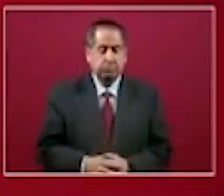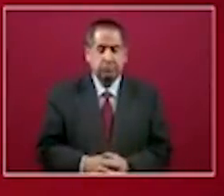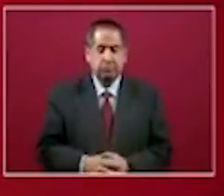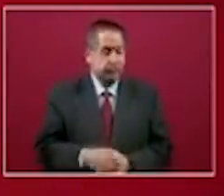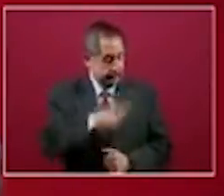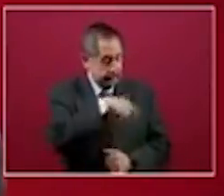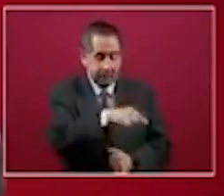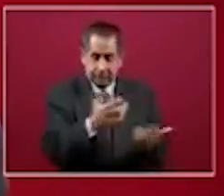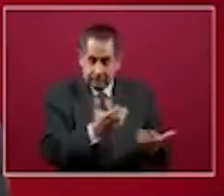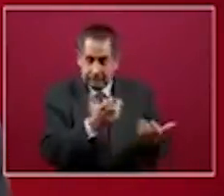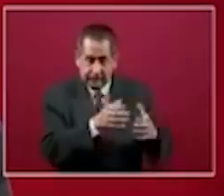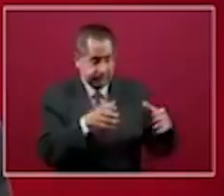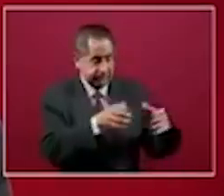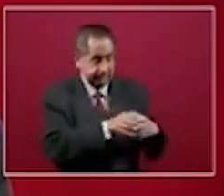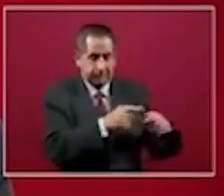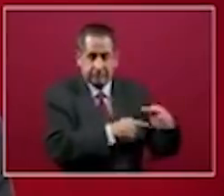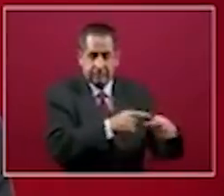Todo lo que ellos hacen,